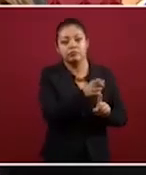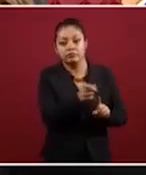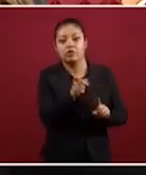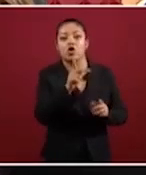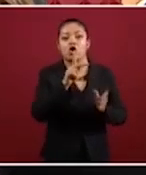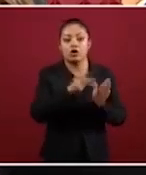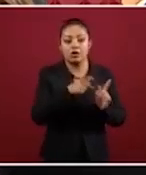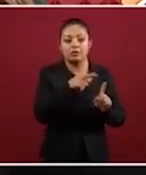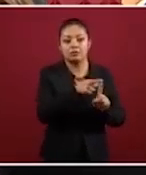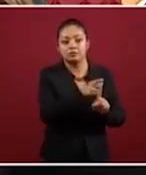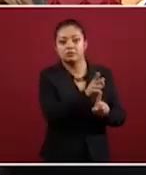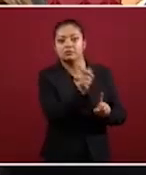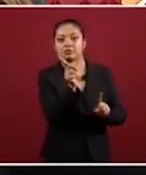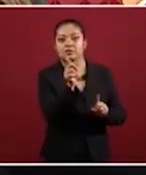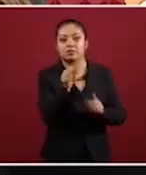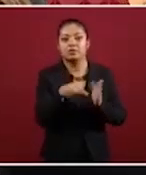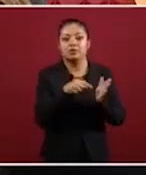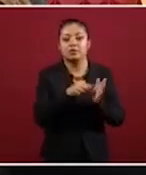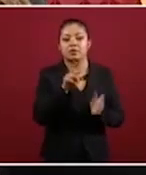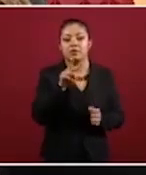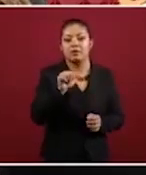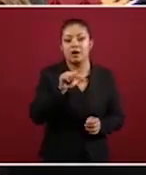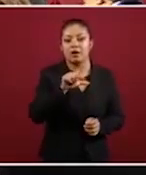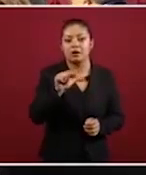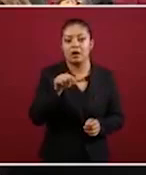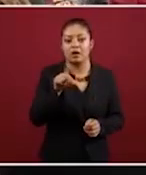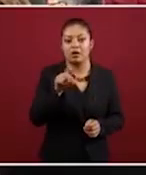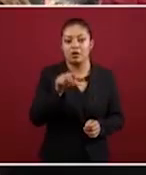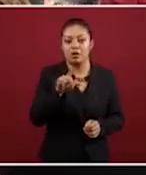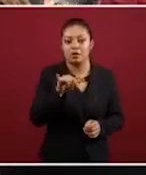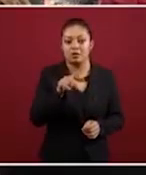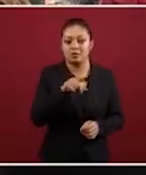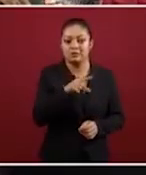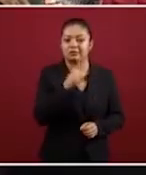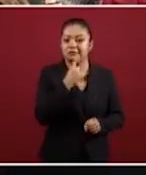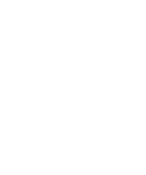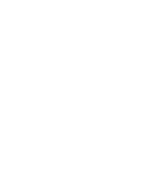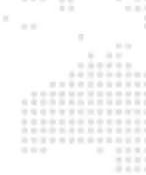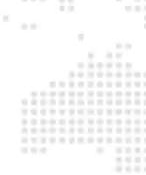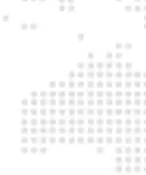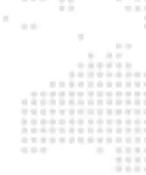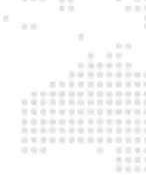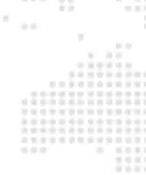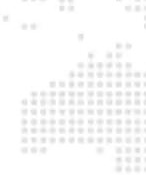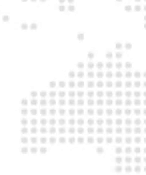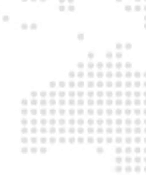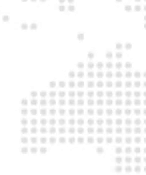a tomar para llegar a Valladolid, que son estos pueblos fundamentalmente turísticos.